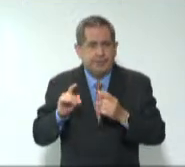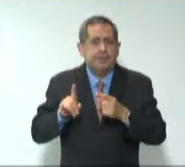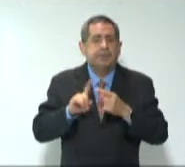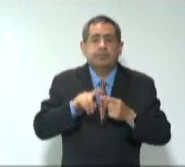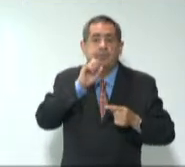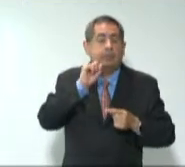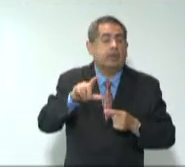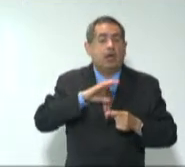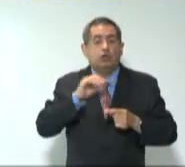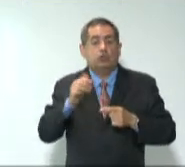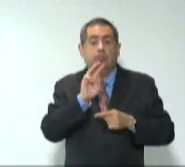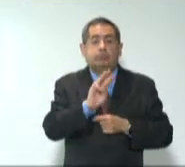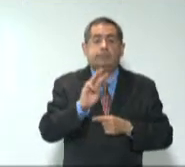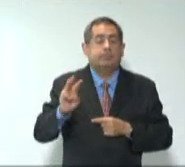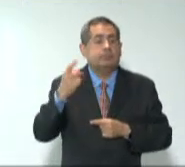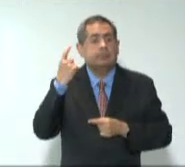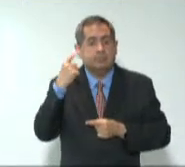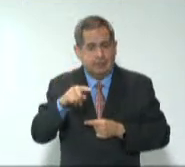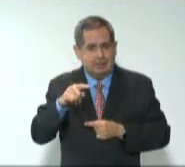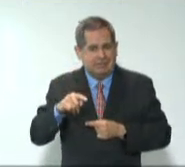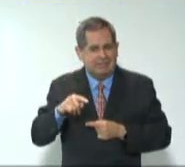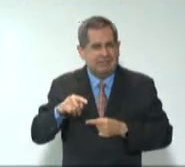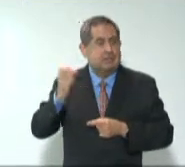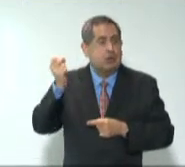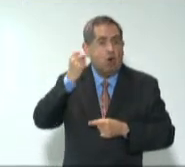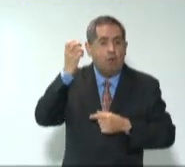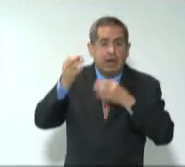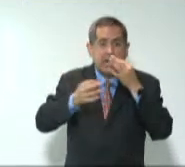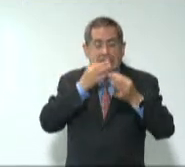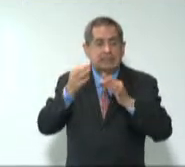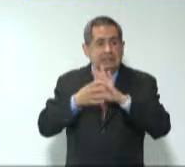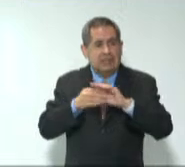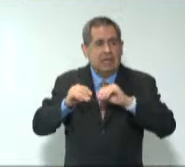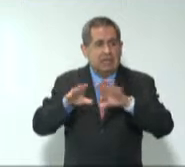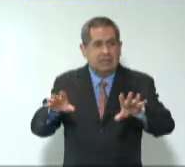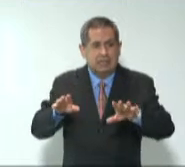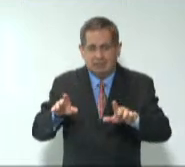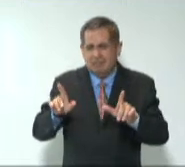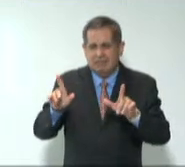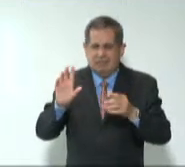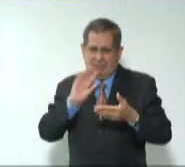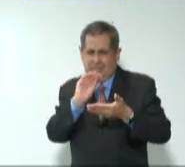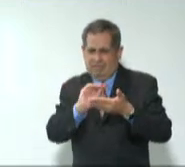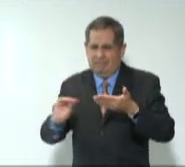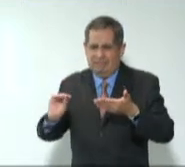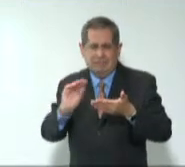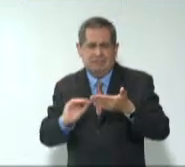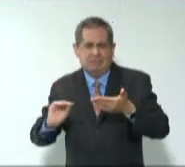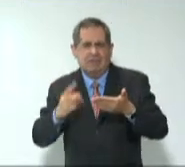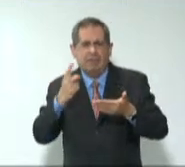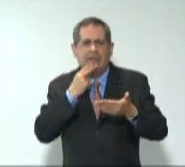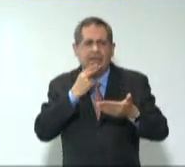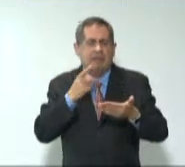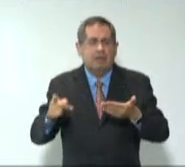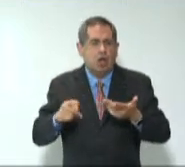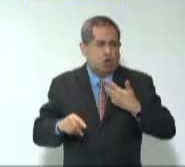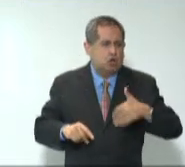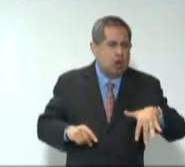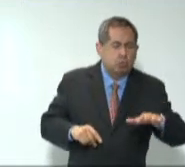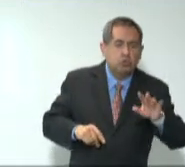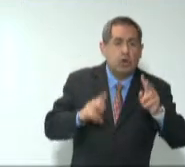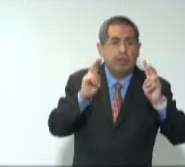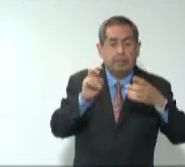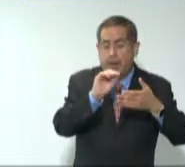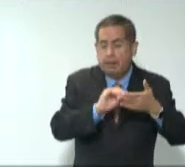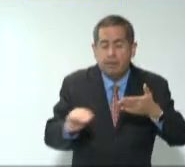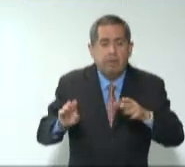se hizo también para eh todas las conferencias de prensa las tenemos en un microcito decir bueno Cuál es el chiste No yo la busco por tema